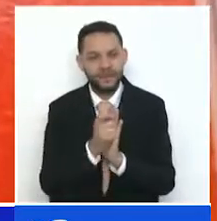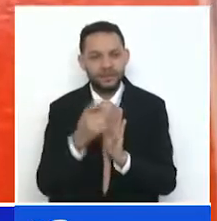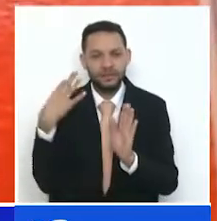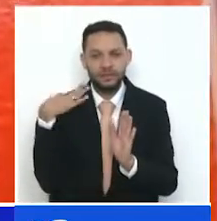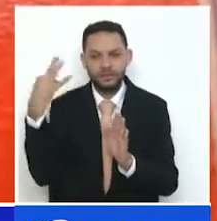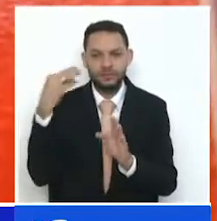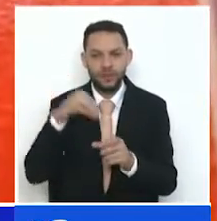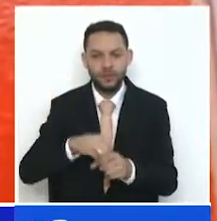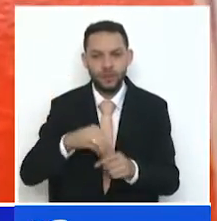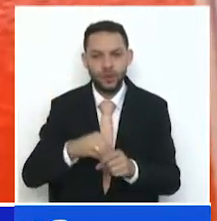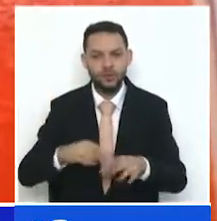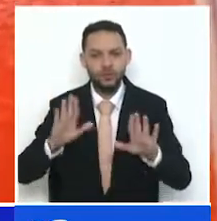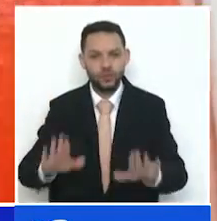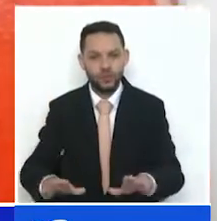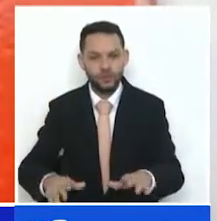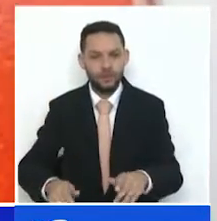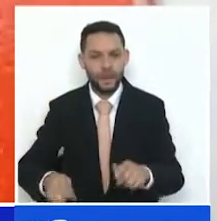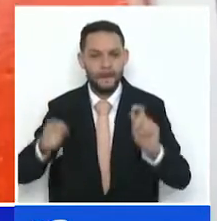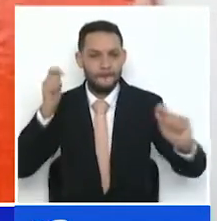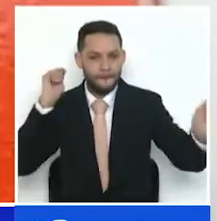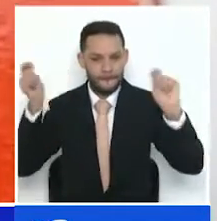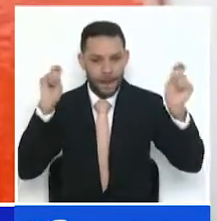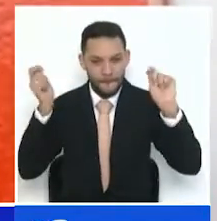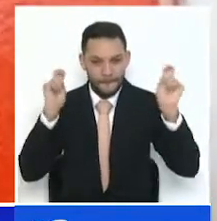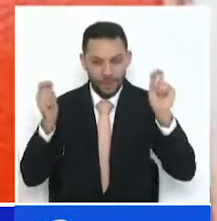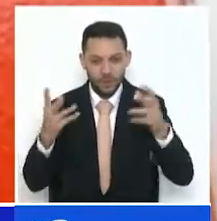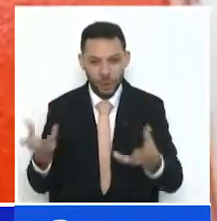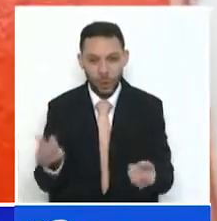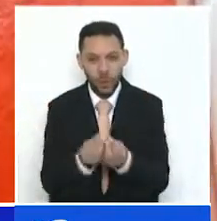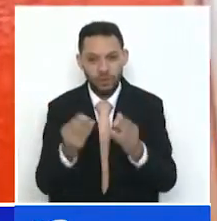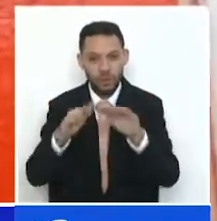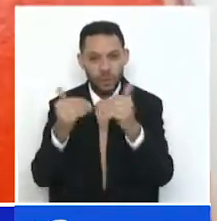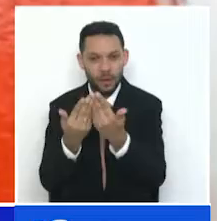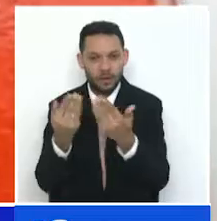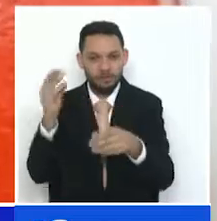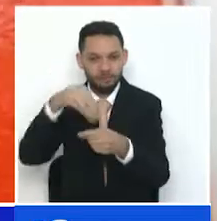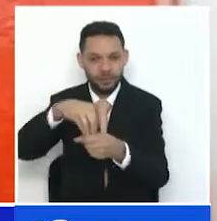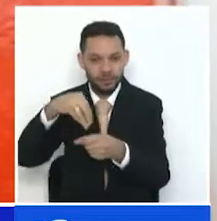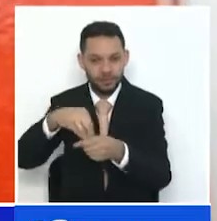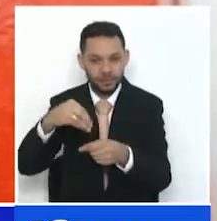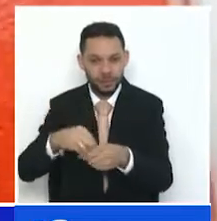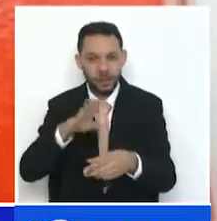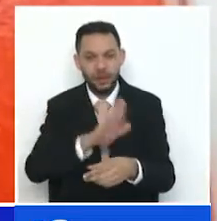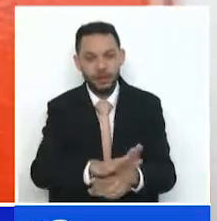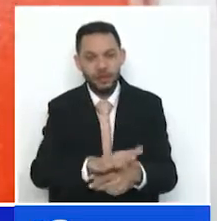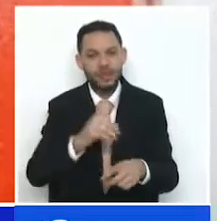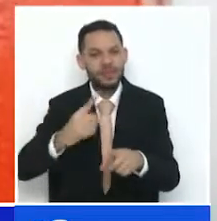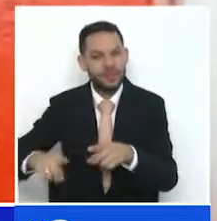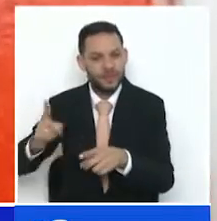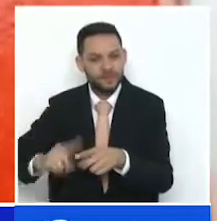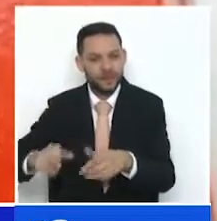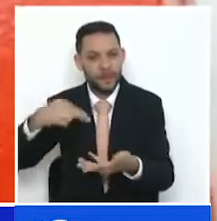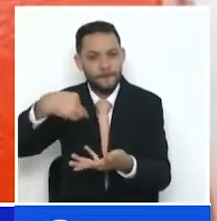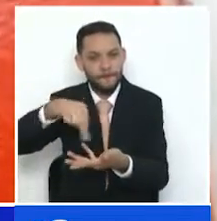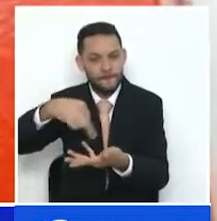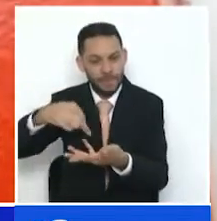deportismo en los Juegos Intercolegiados Superate en las disciplinas de POMS, cheer y hip hop.